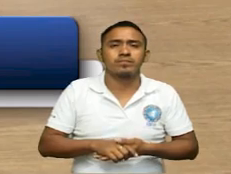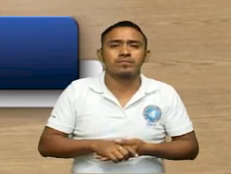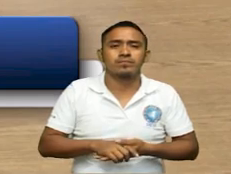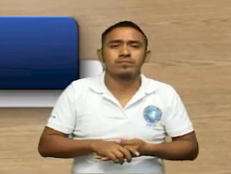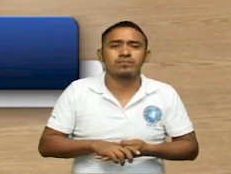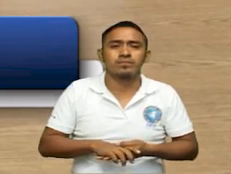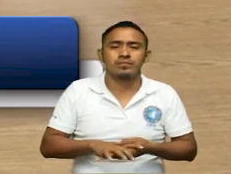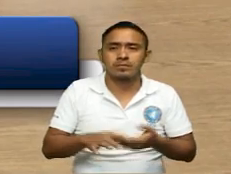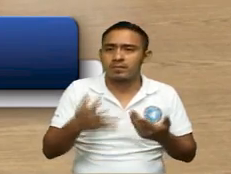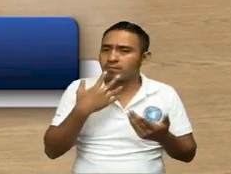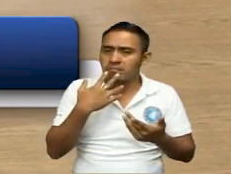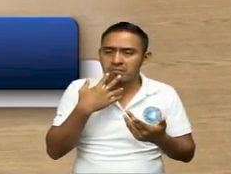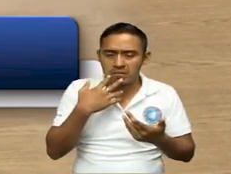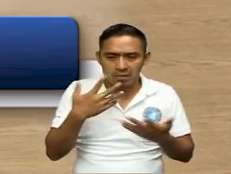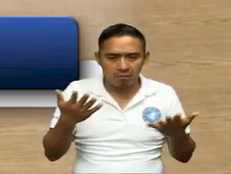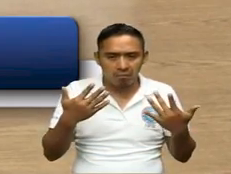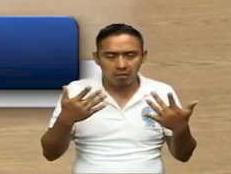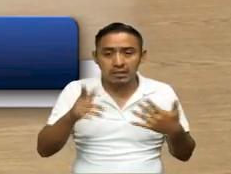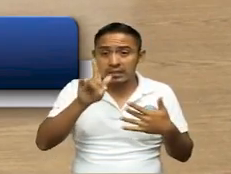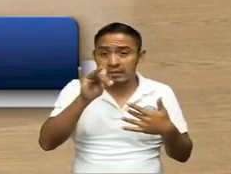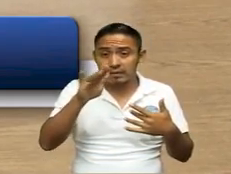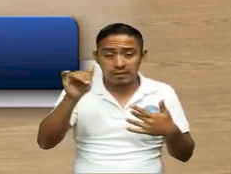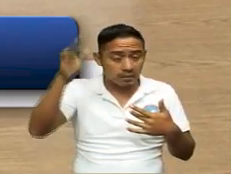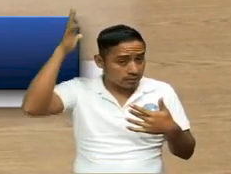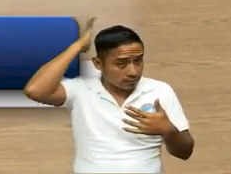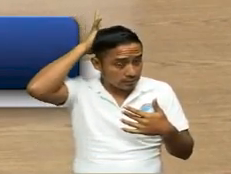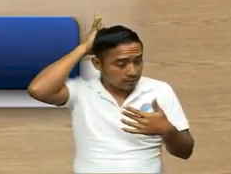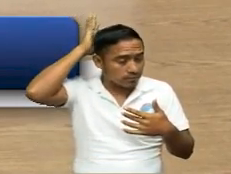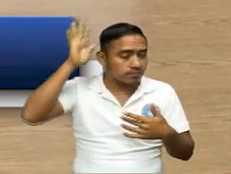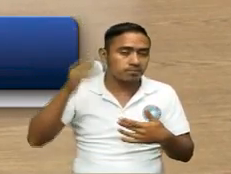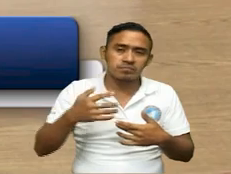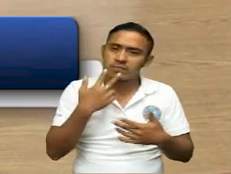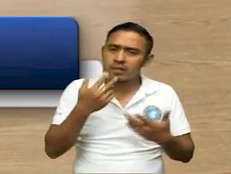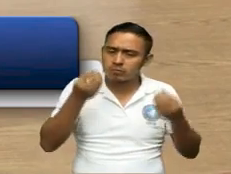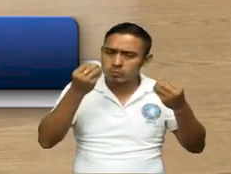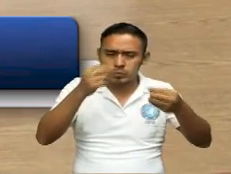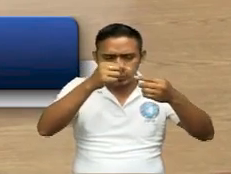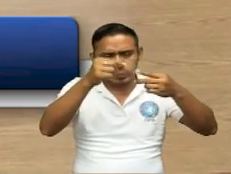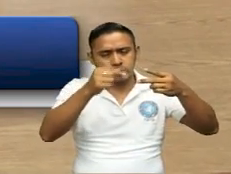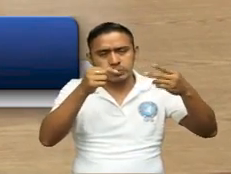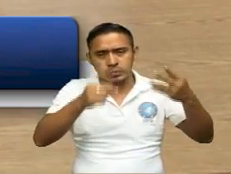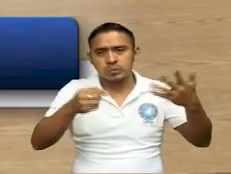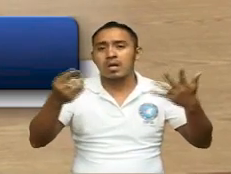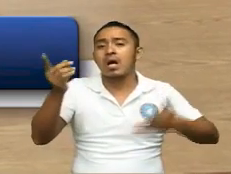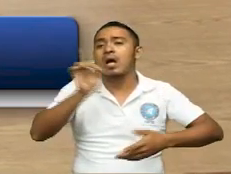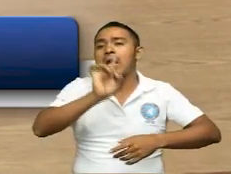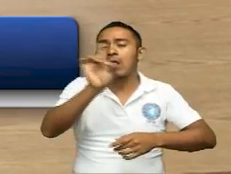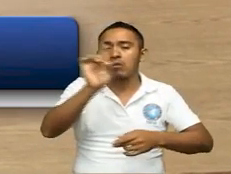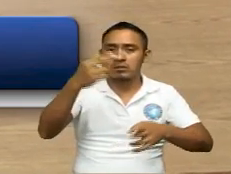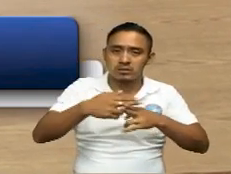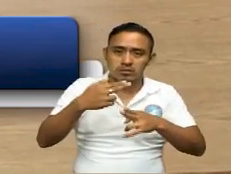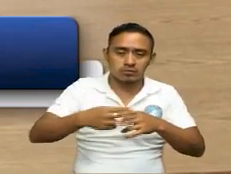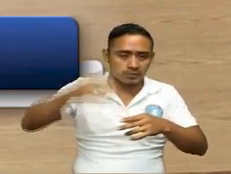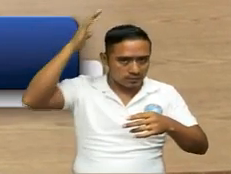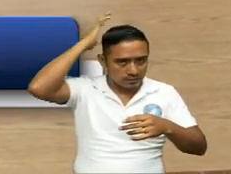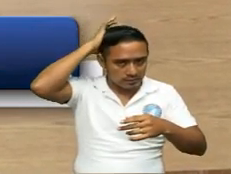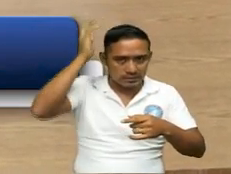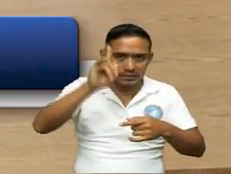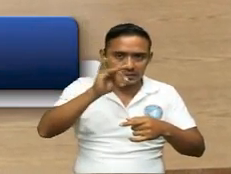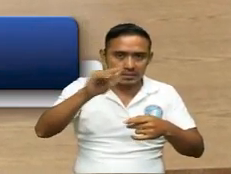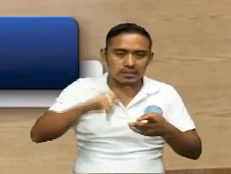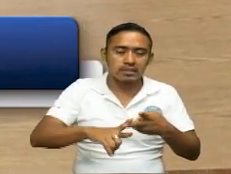son asintomáticas en el caso de la tiña capiti, ¿ya? Entonces hay un montón de tiñas, en base a donde estén localizadas, tenemos tiña de la cabeza, tiña